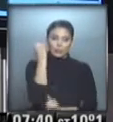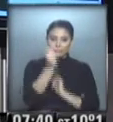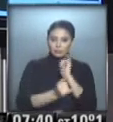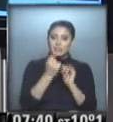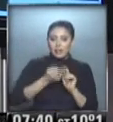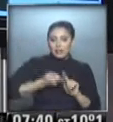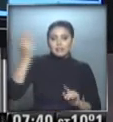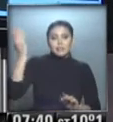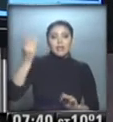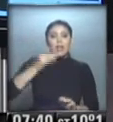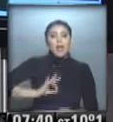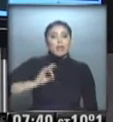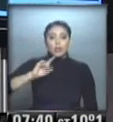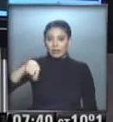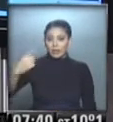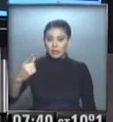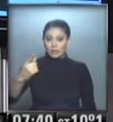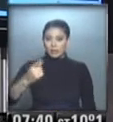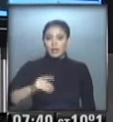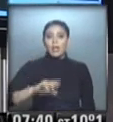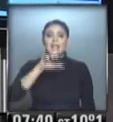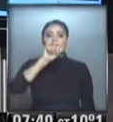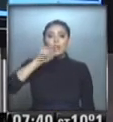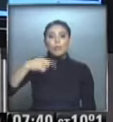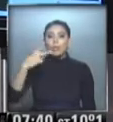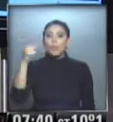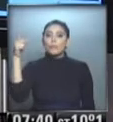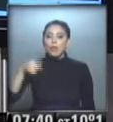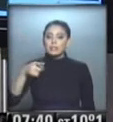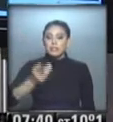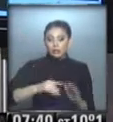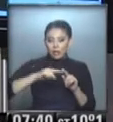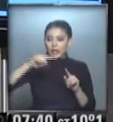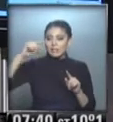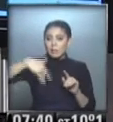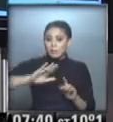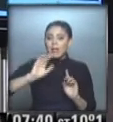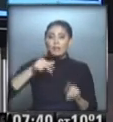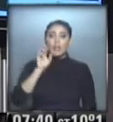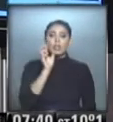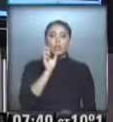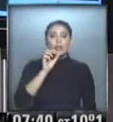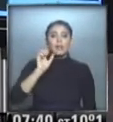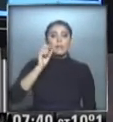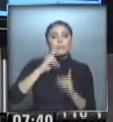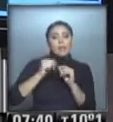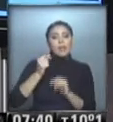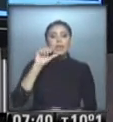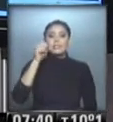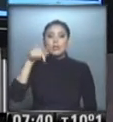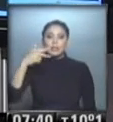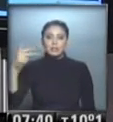crecimiento para el año que viene de un 6,2 por ciento un dólar a 633 pesos